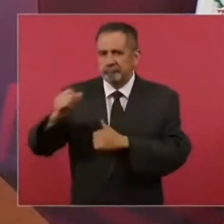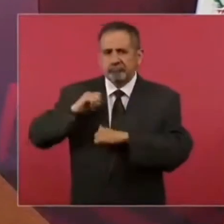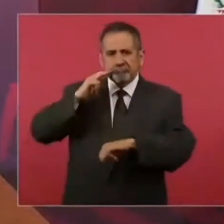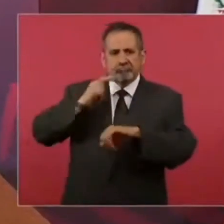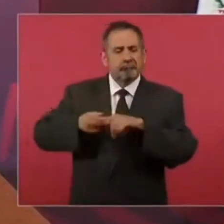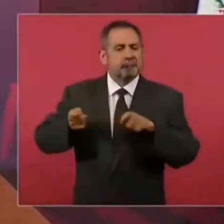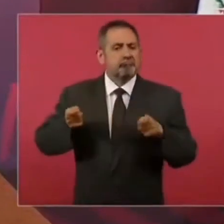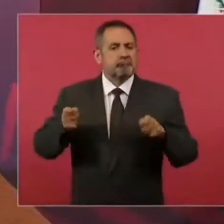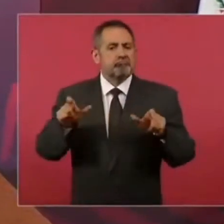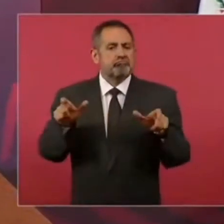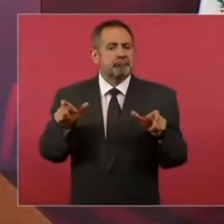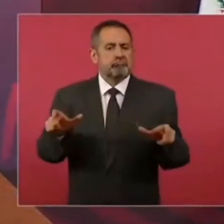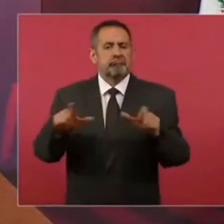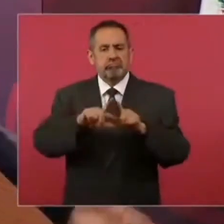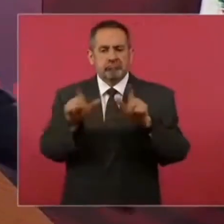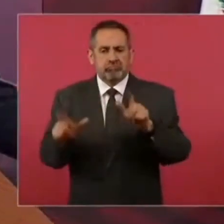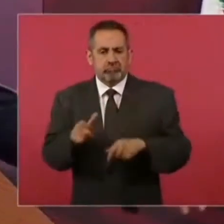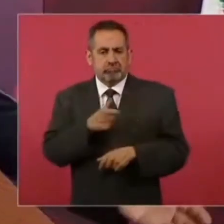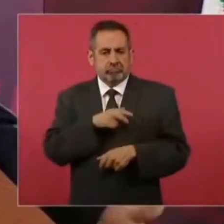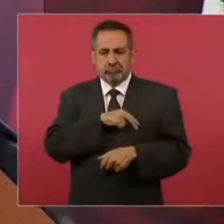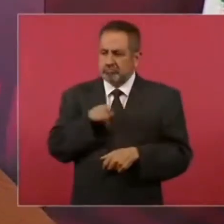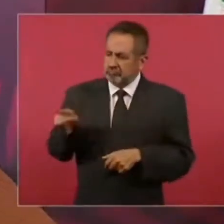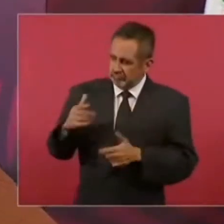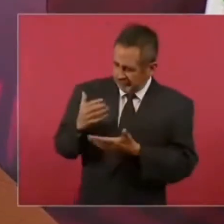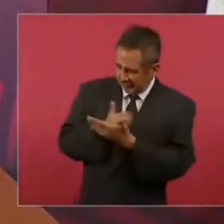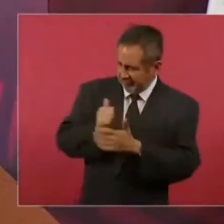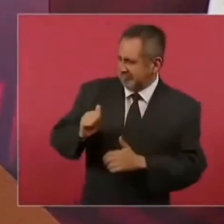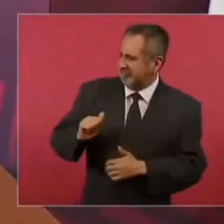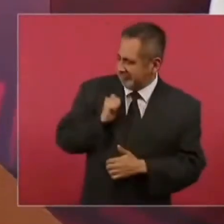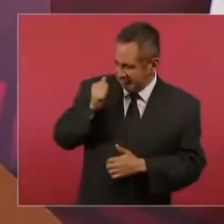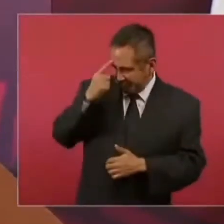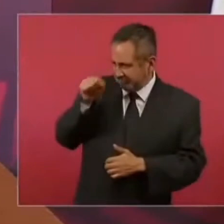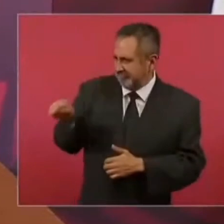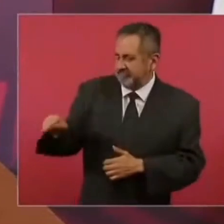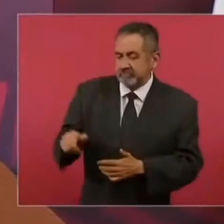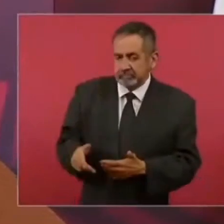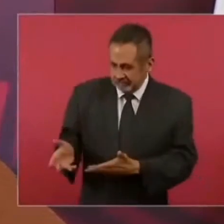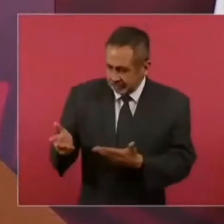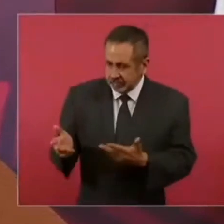Guardia Nacional? Si tú sales ganando.